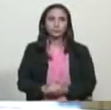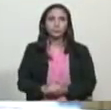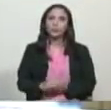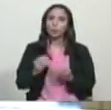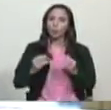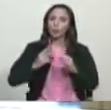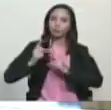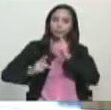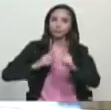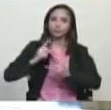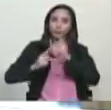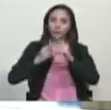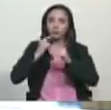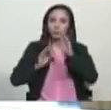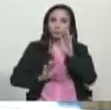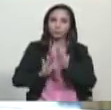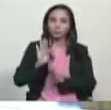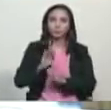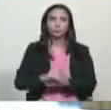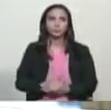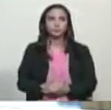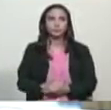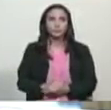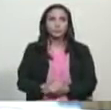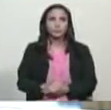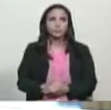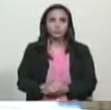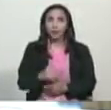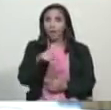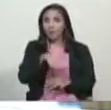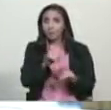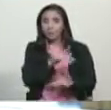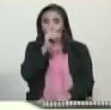proceso productivo para el crecimiento. Tiene que ser este año